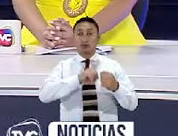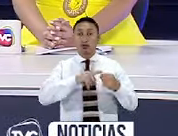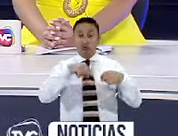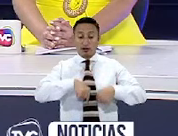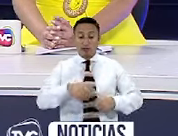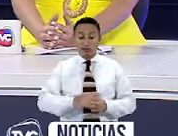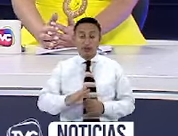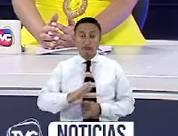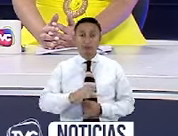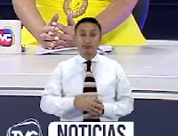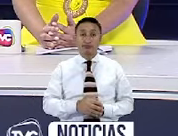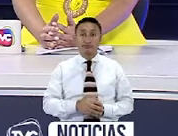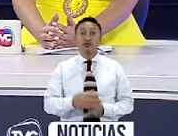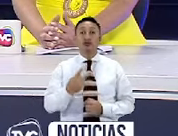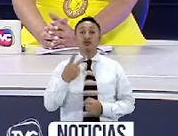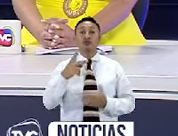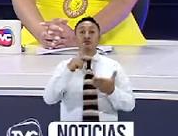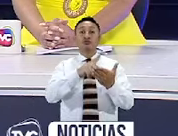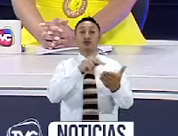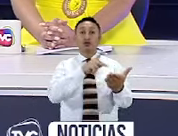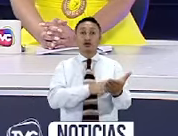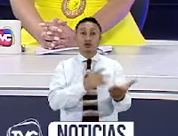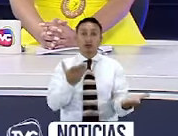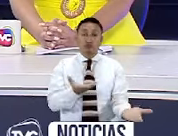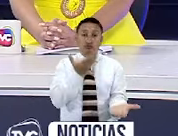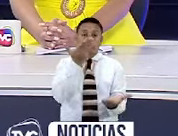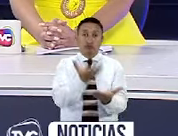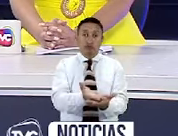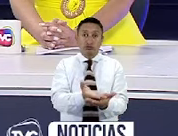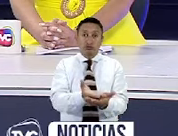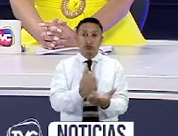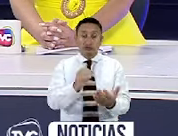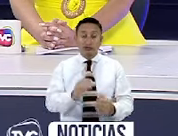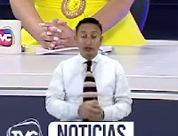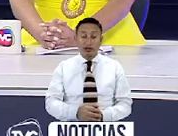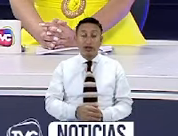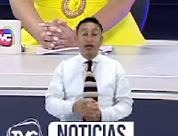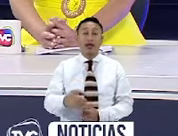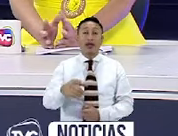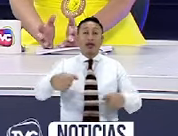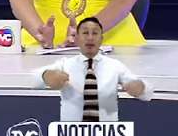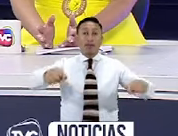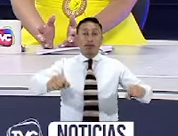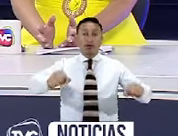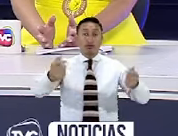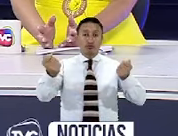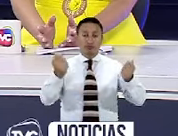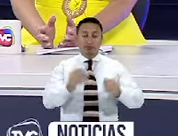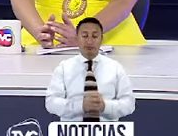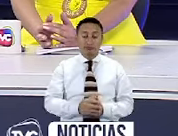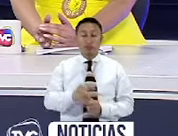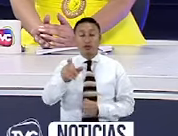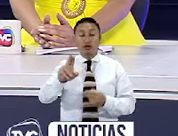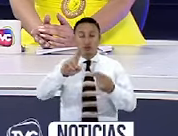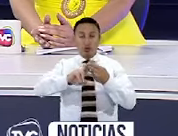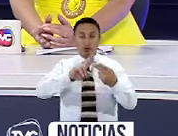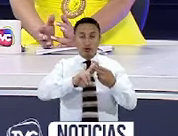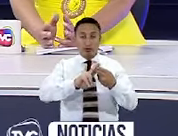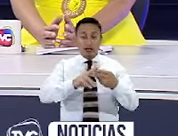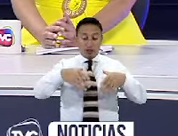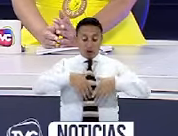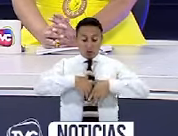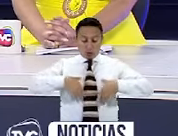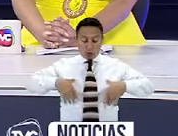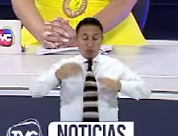unificar dos proyectos para la regularización de los deliveries, censar al gremio, distintivos para su